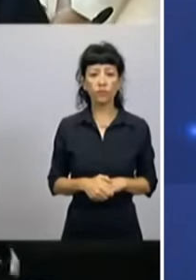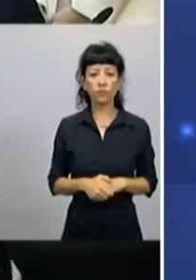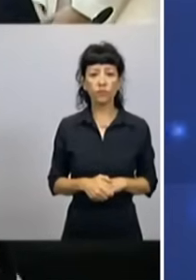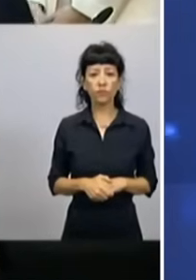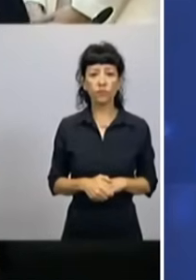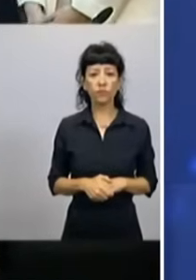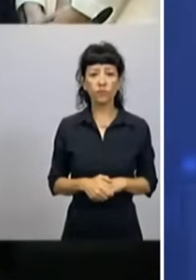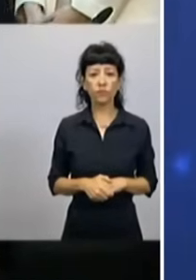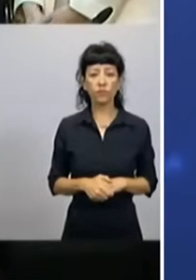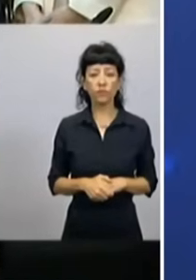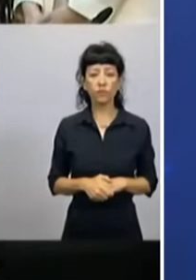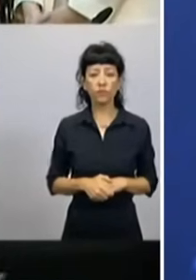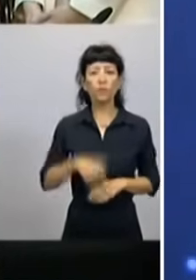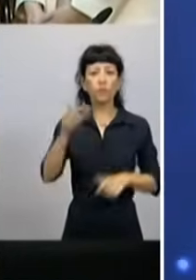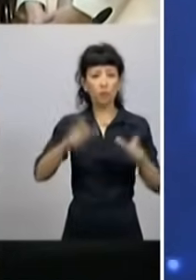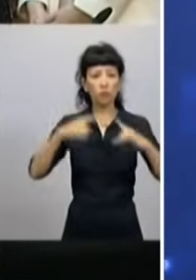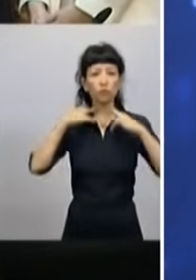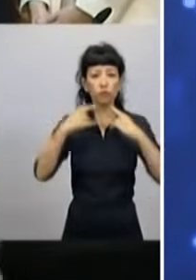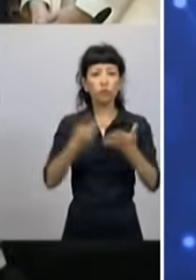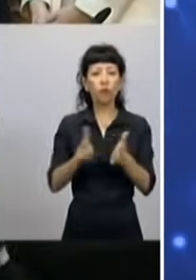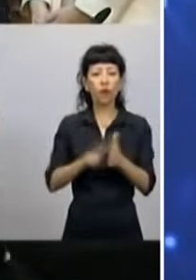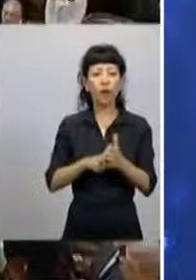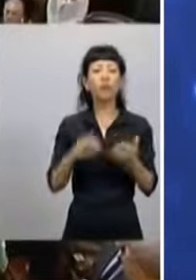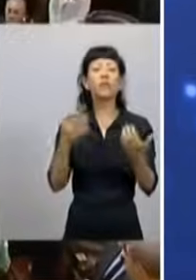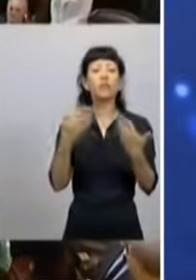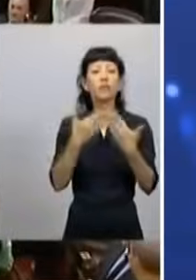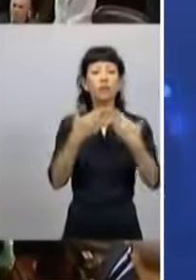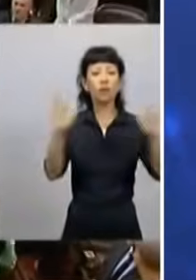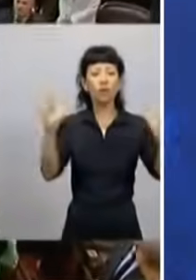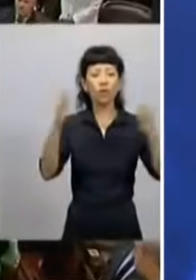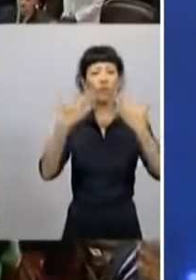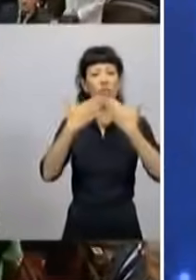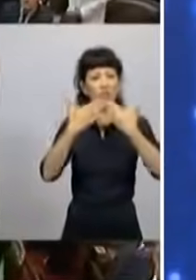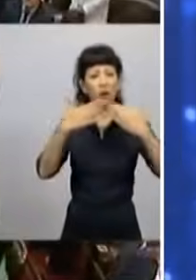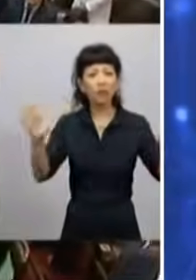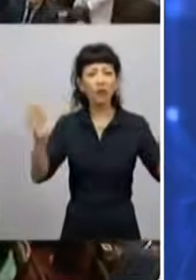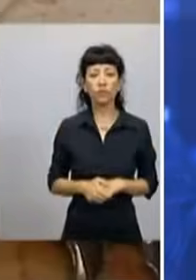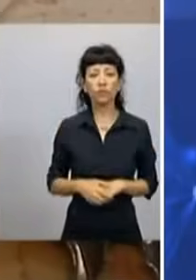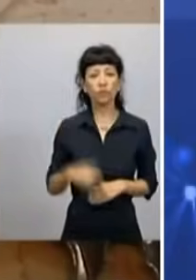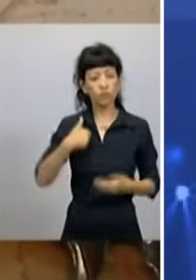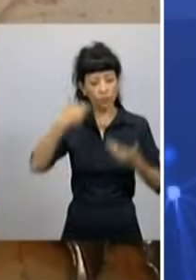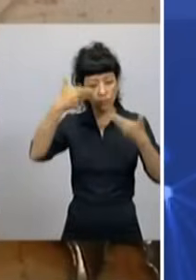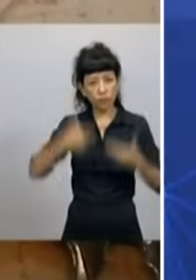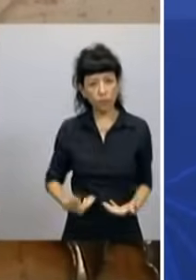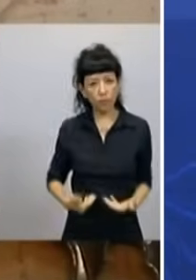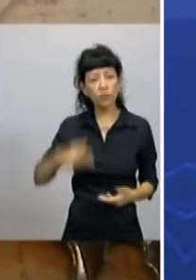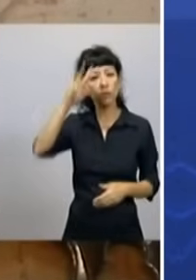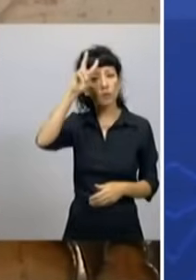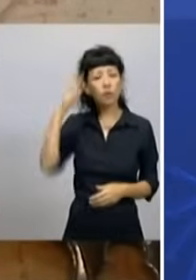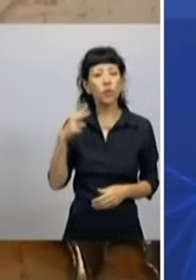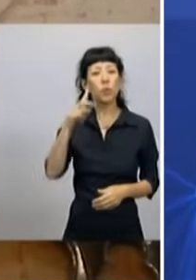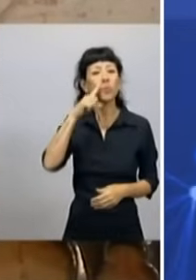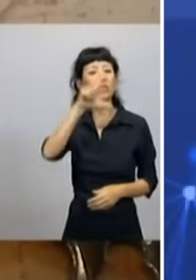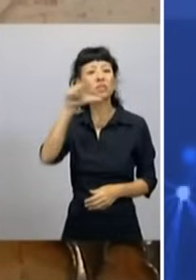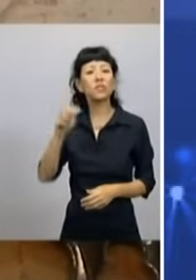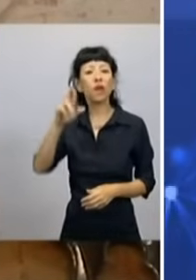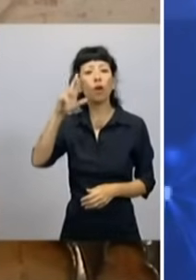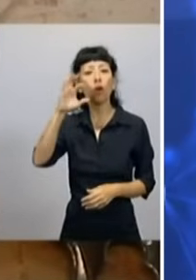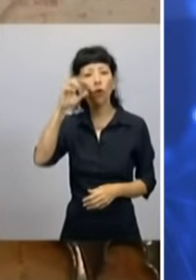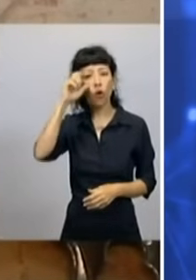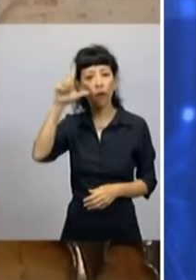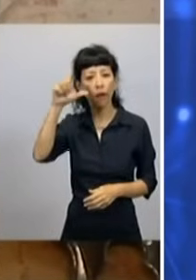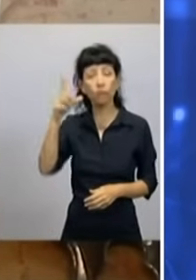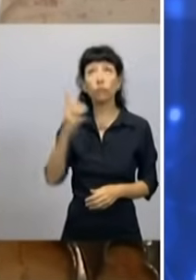deuda, inflación, pobreza, digamos, los tres flagelos de la Argentina. Entonces, digamos,